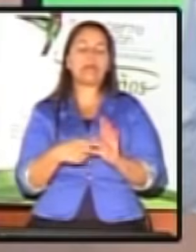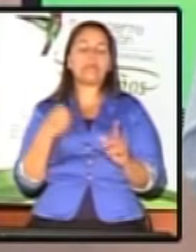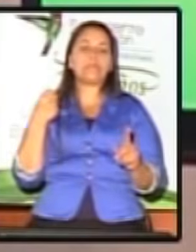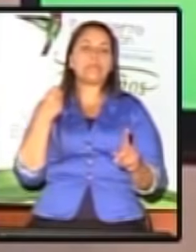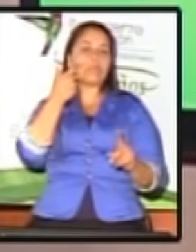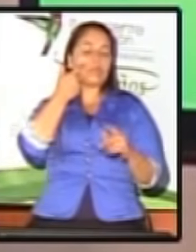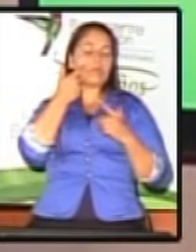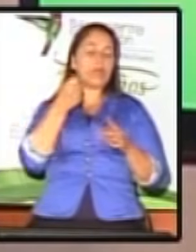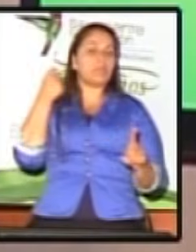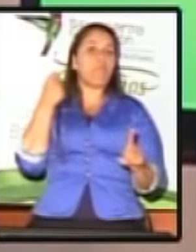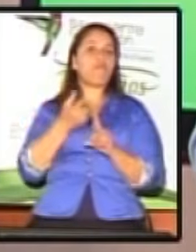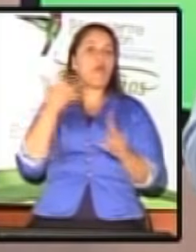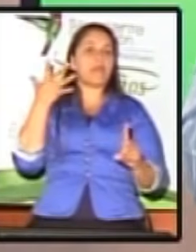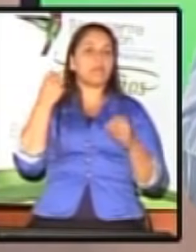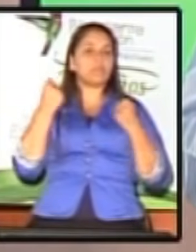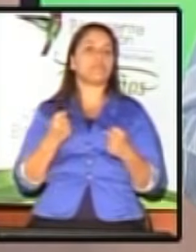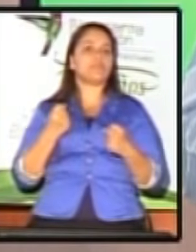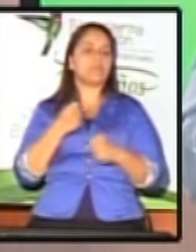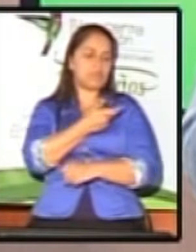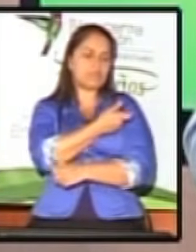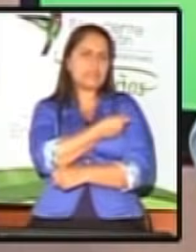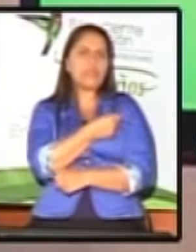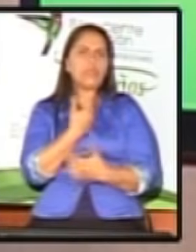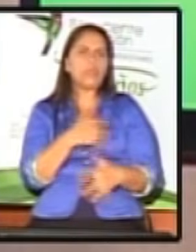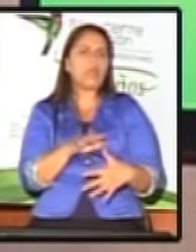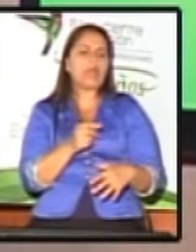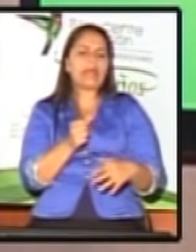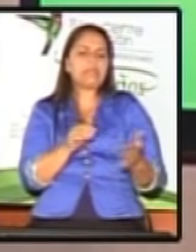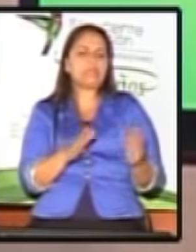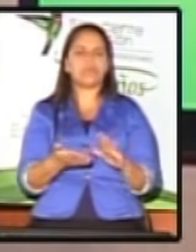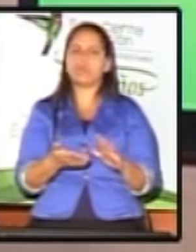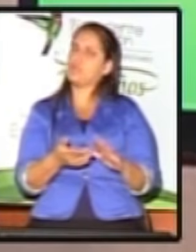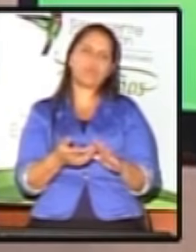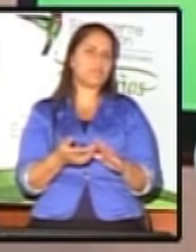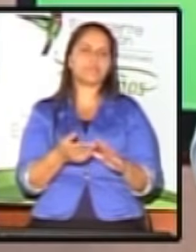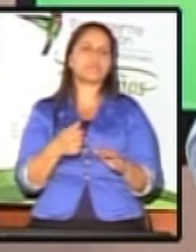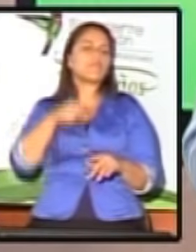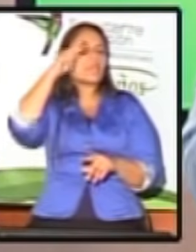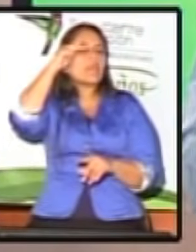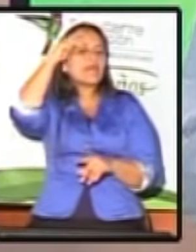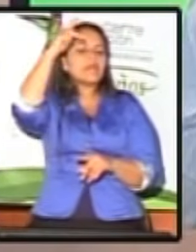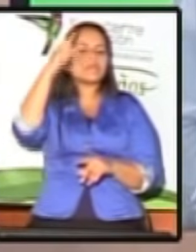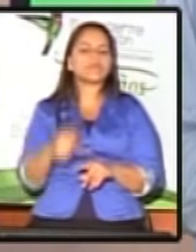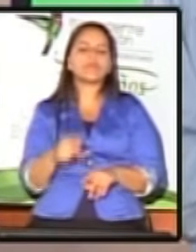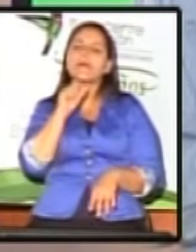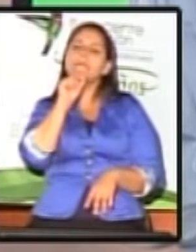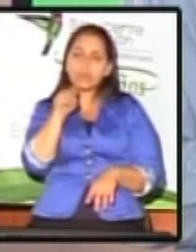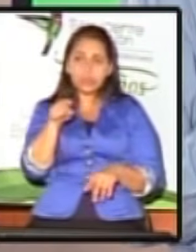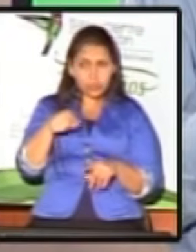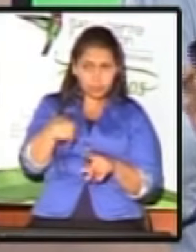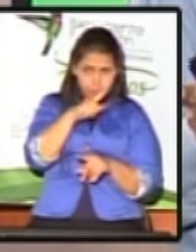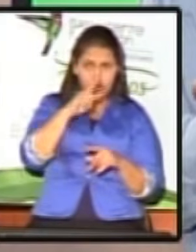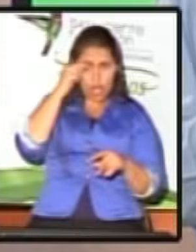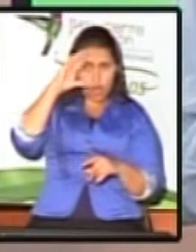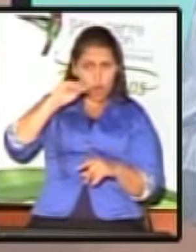pacientes es, trato de ser coloquial para acercarme al otro a su historia, y es: ¿vos has ido a la costa? Sí.